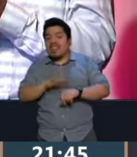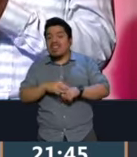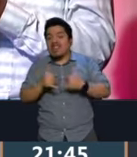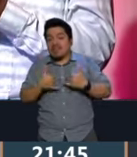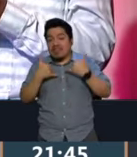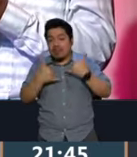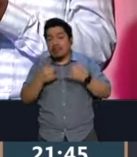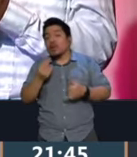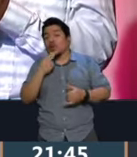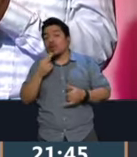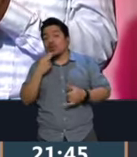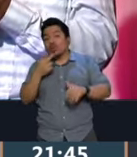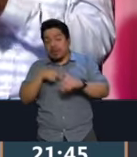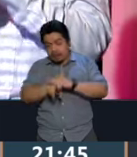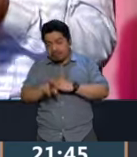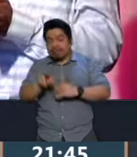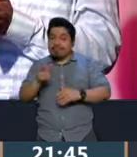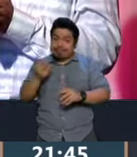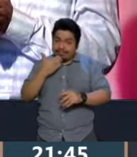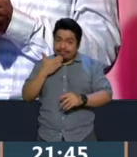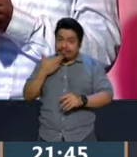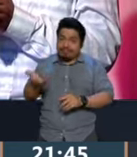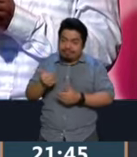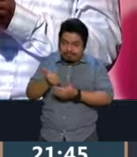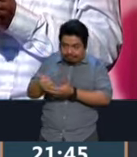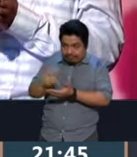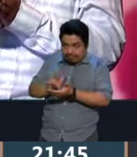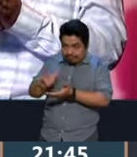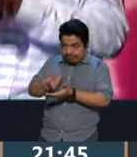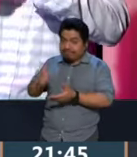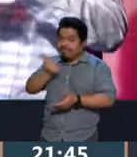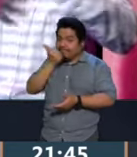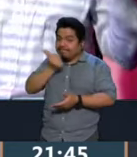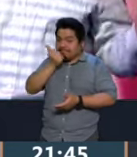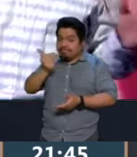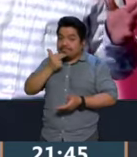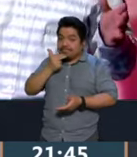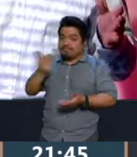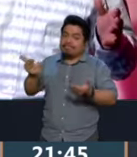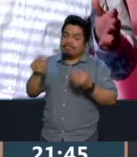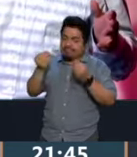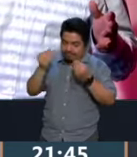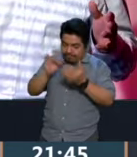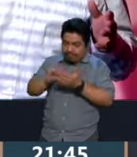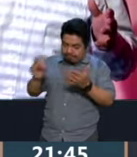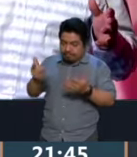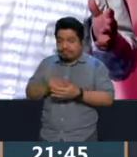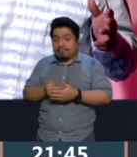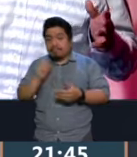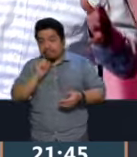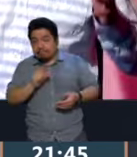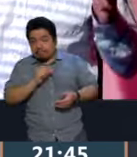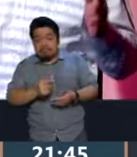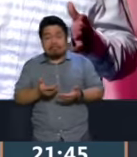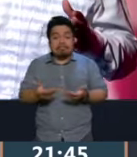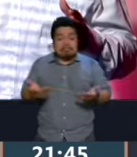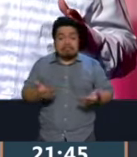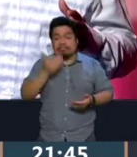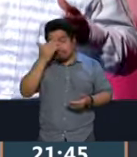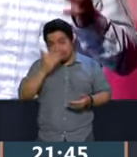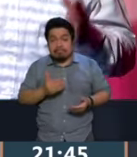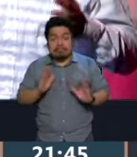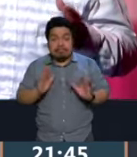el transporte público de esta ciudad y se quiere apoyar a los estudiantes, ¿no? Me da mucho gusto que retomen las propuestas y que estamos seguros